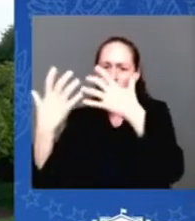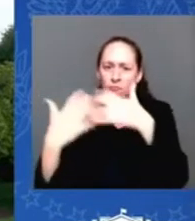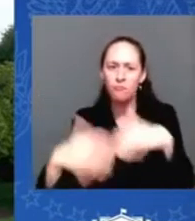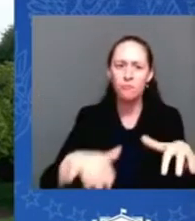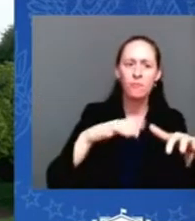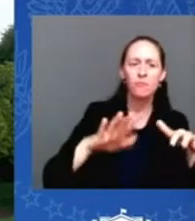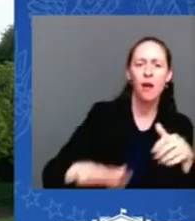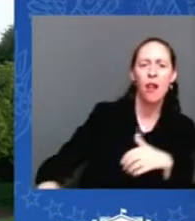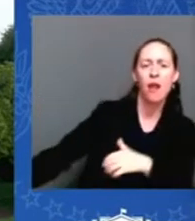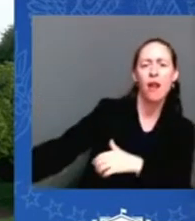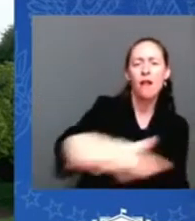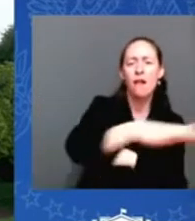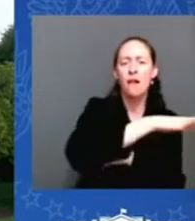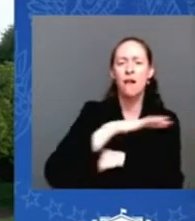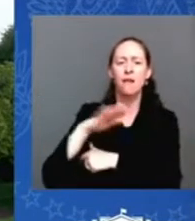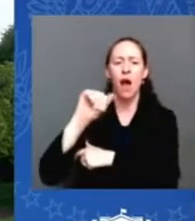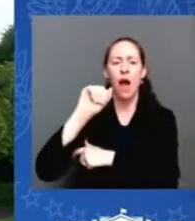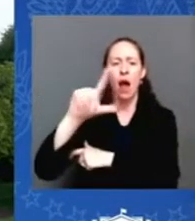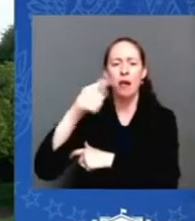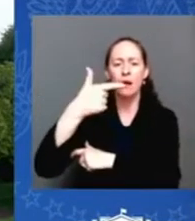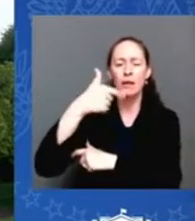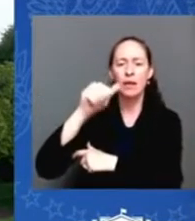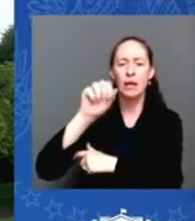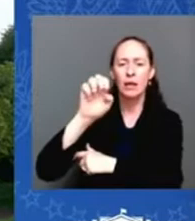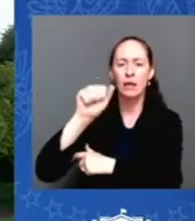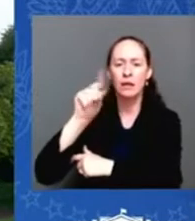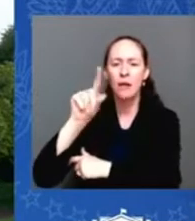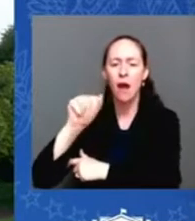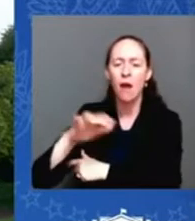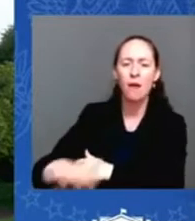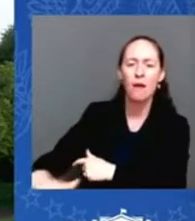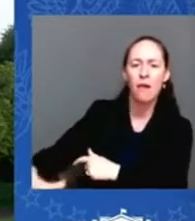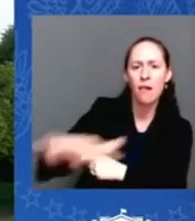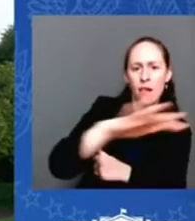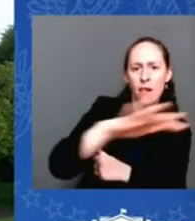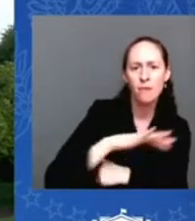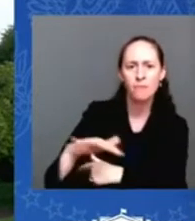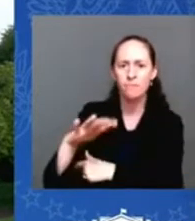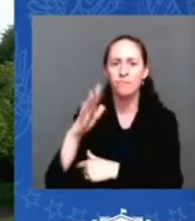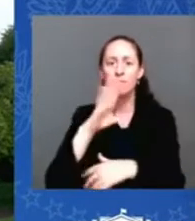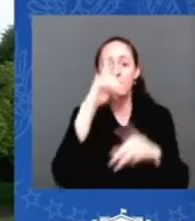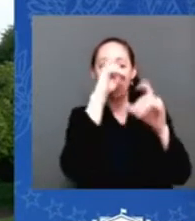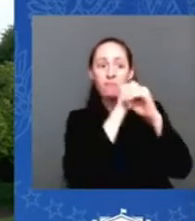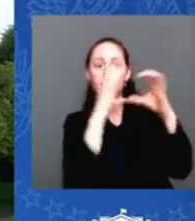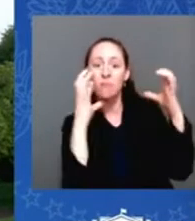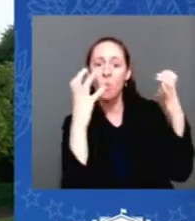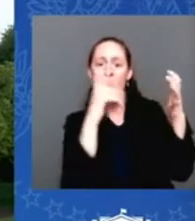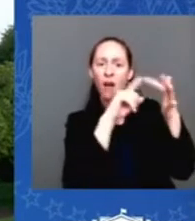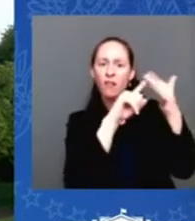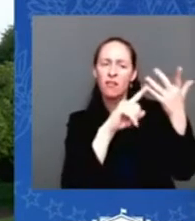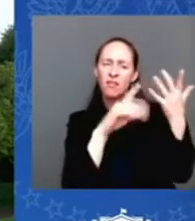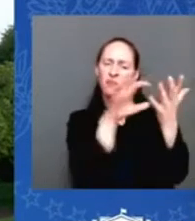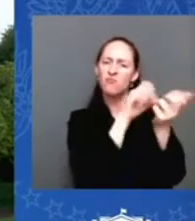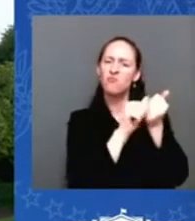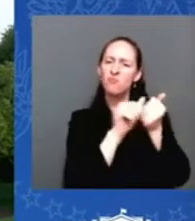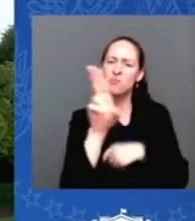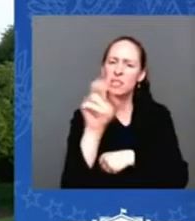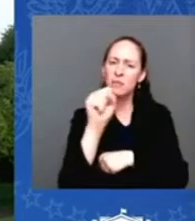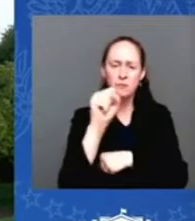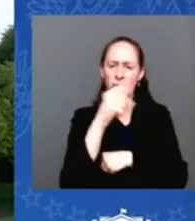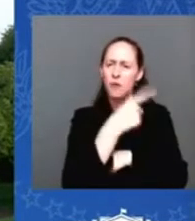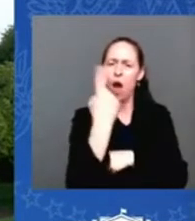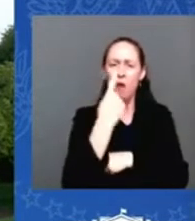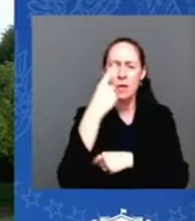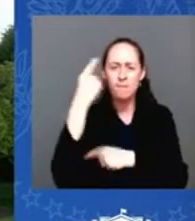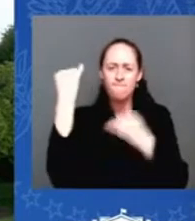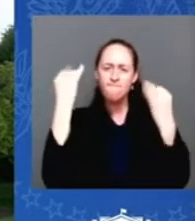personas huyendo, tratando de huir del régimen talibán que ha regresado al poder en ese país, lo que ha dejado claro la